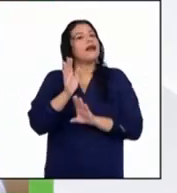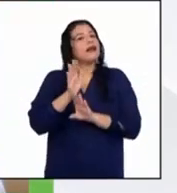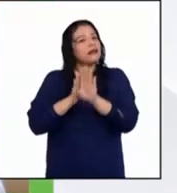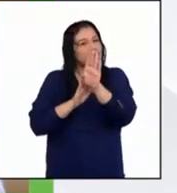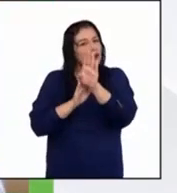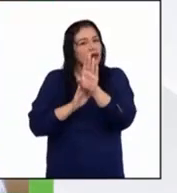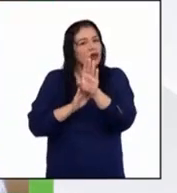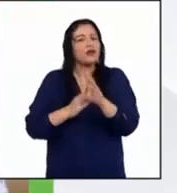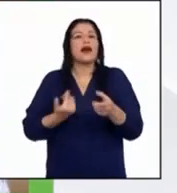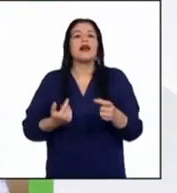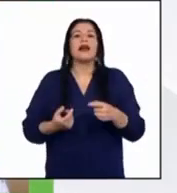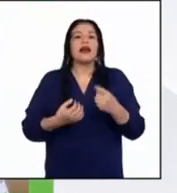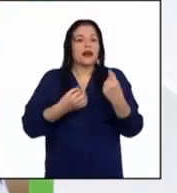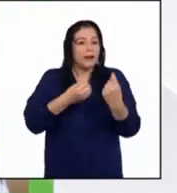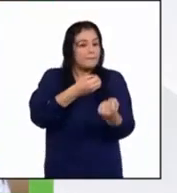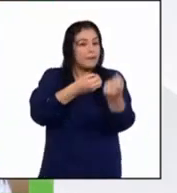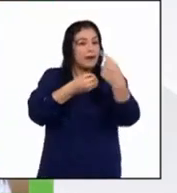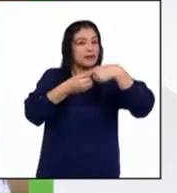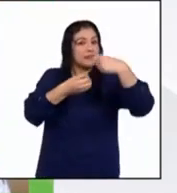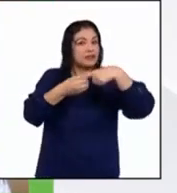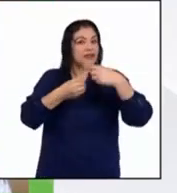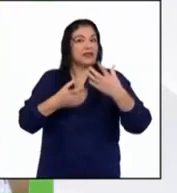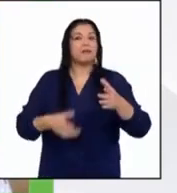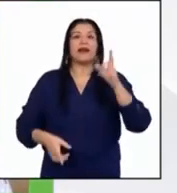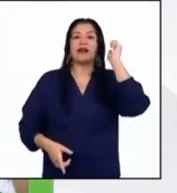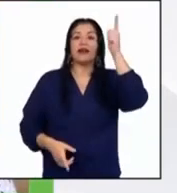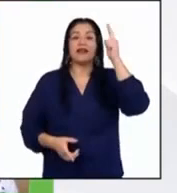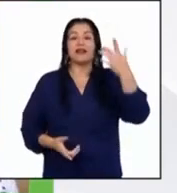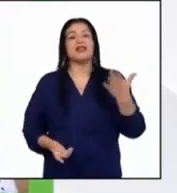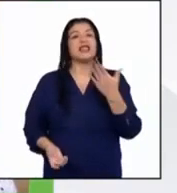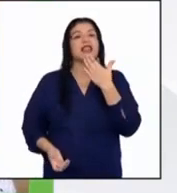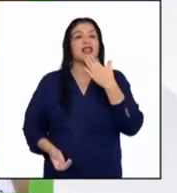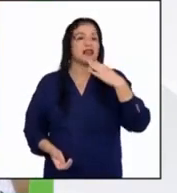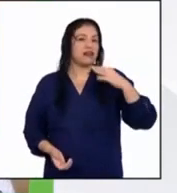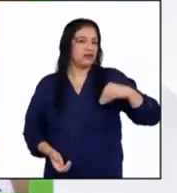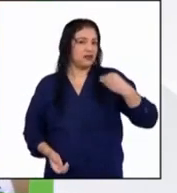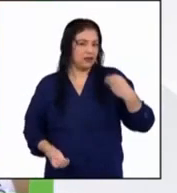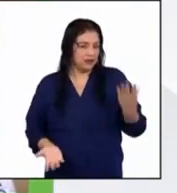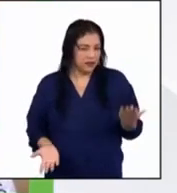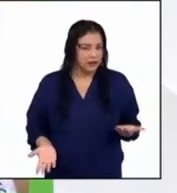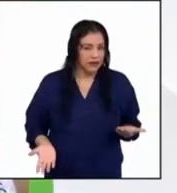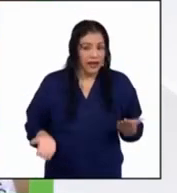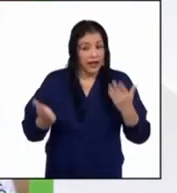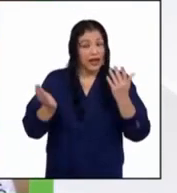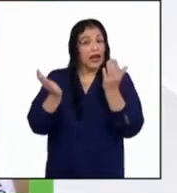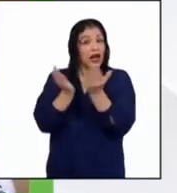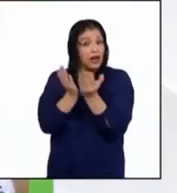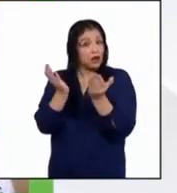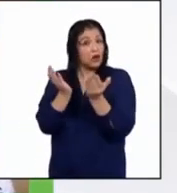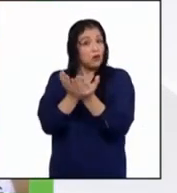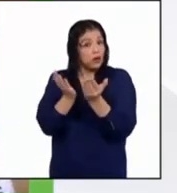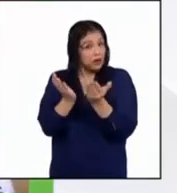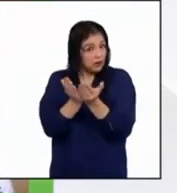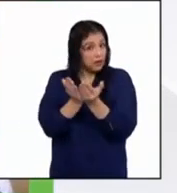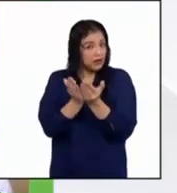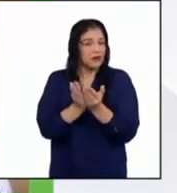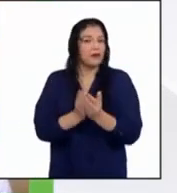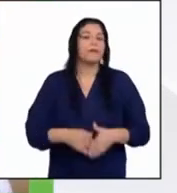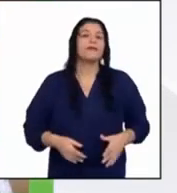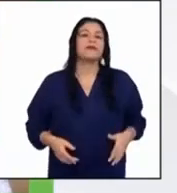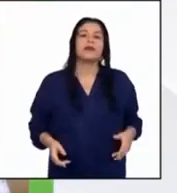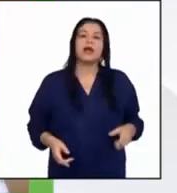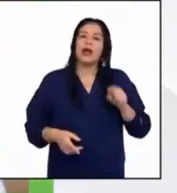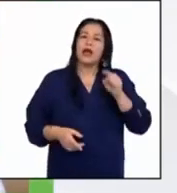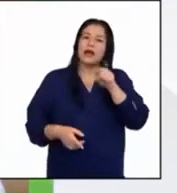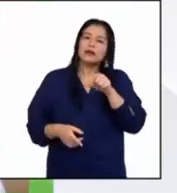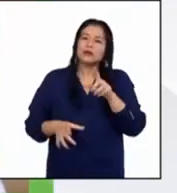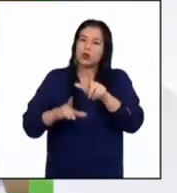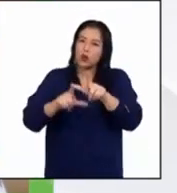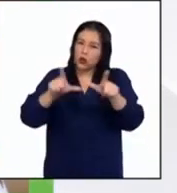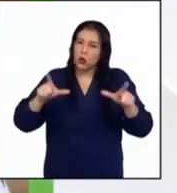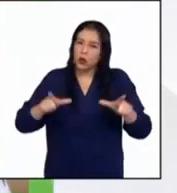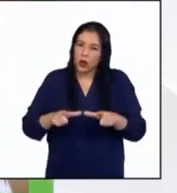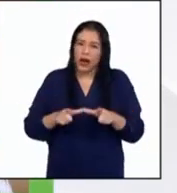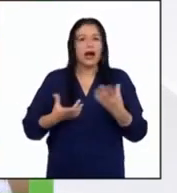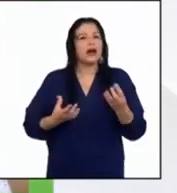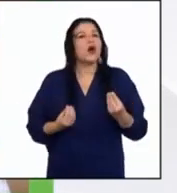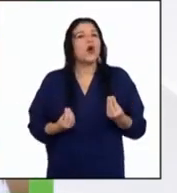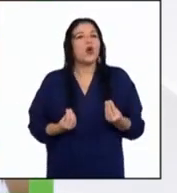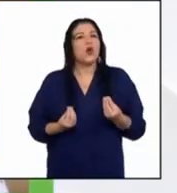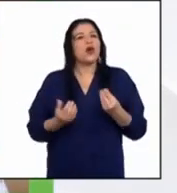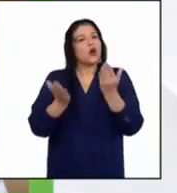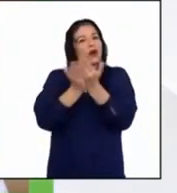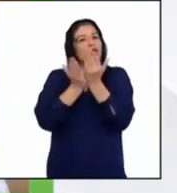protagonismo de las y los adolescentes. La escuela viene a ser un